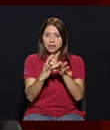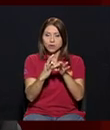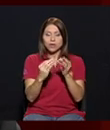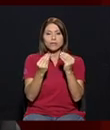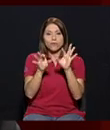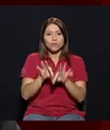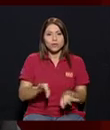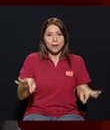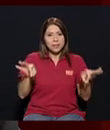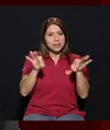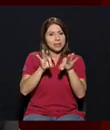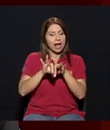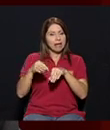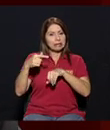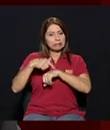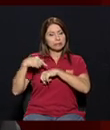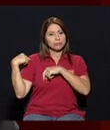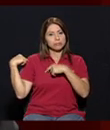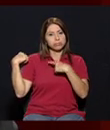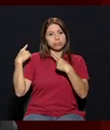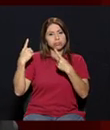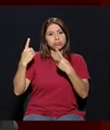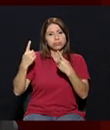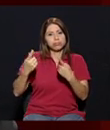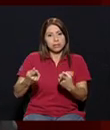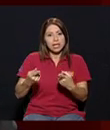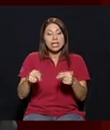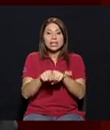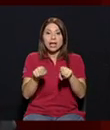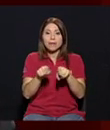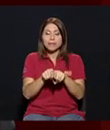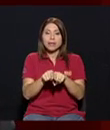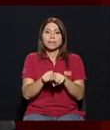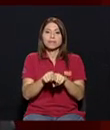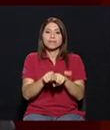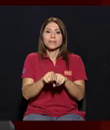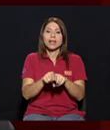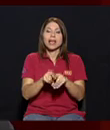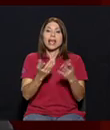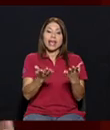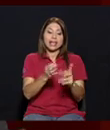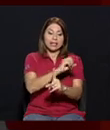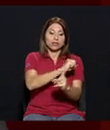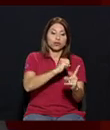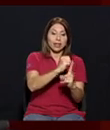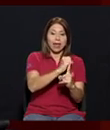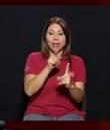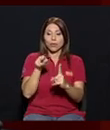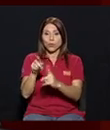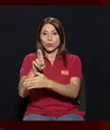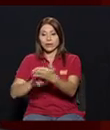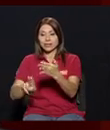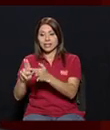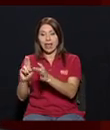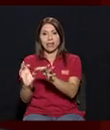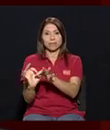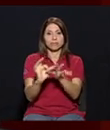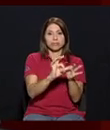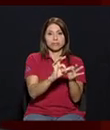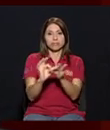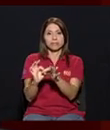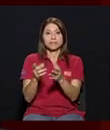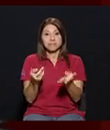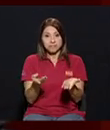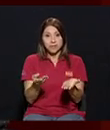es fundamental a lo largo de la historia y también, digamos, dentro de la relación sociedad-universidad,